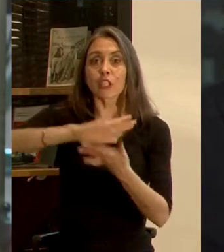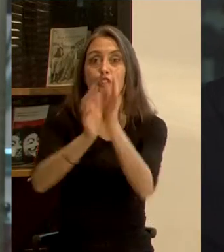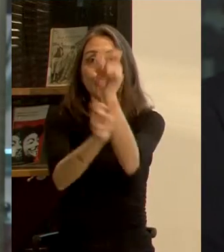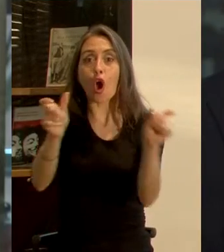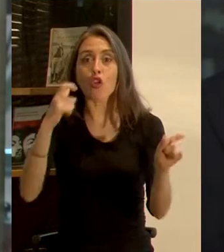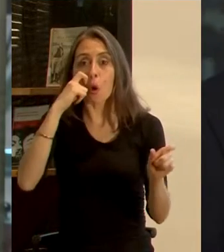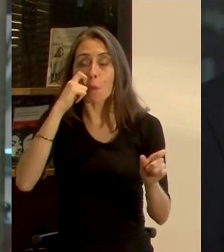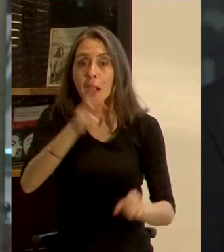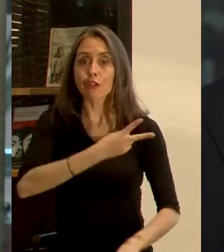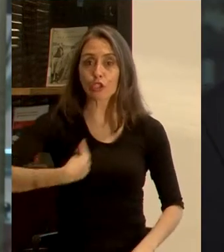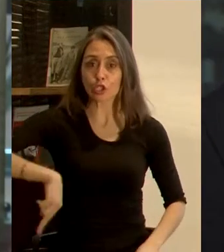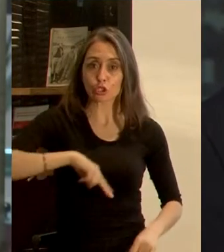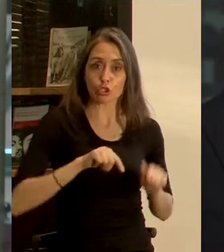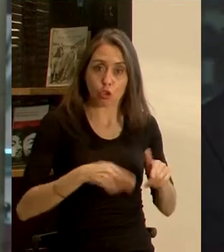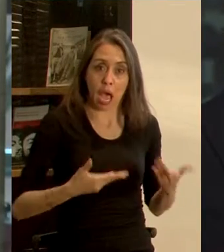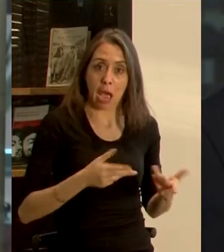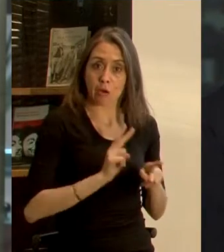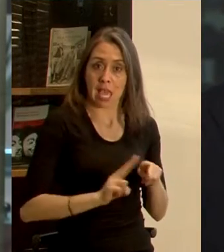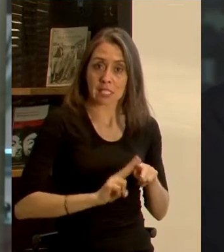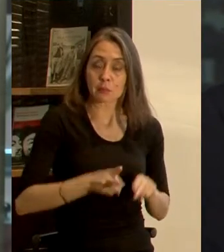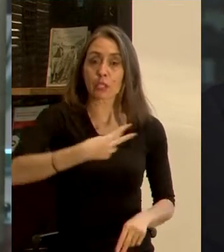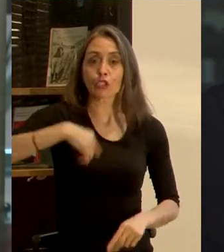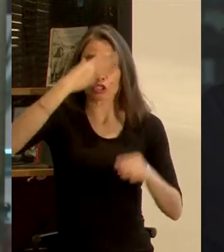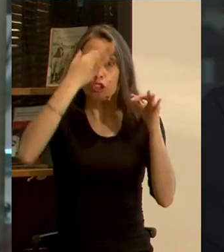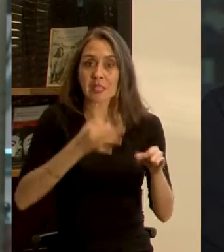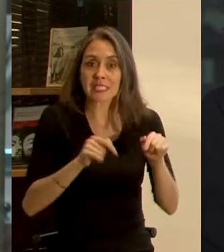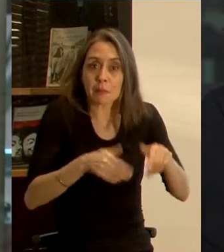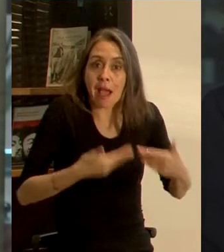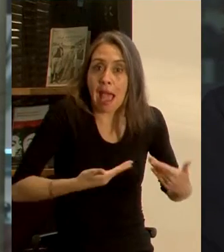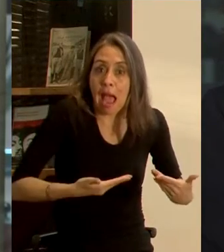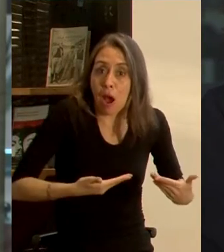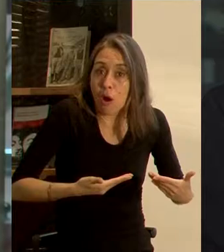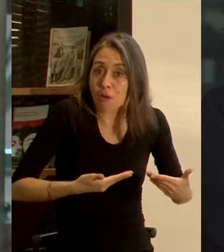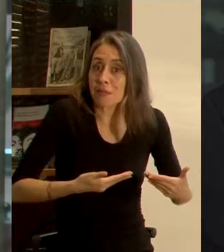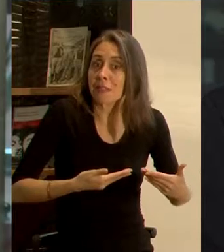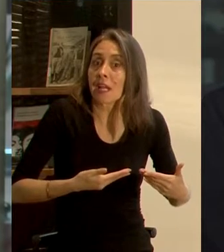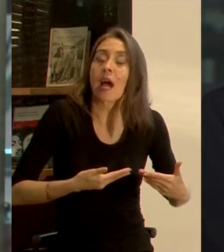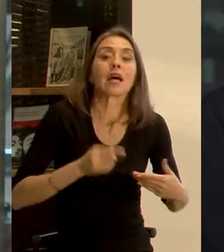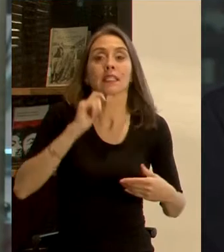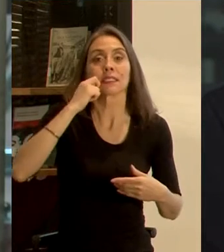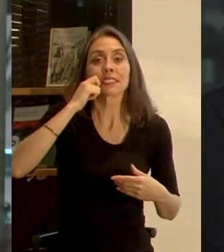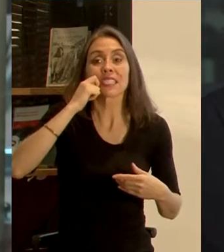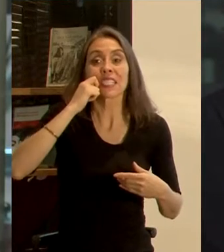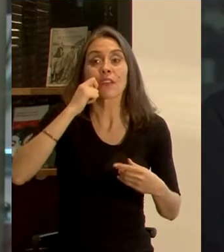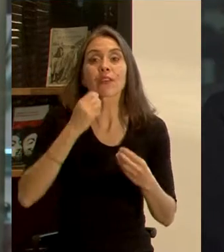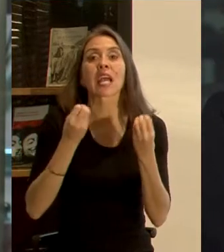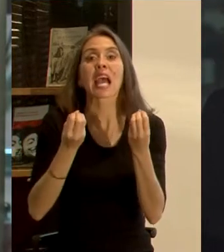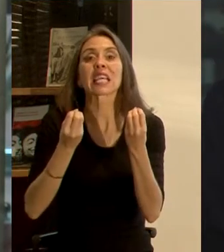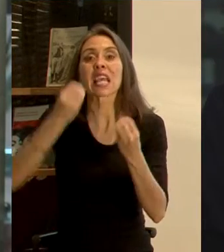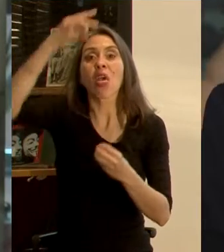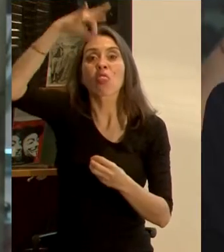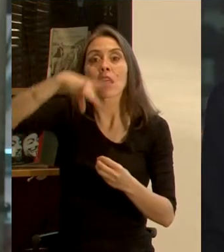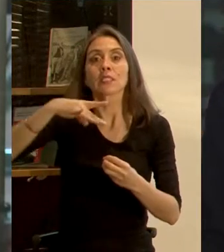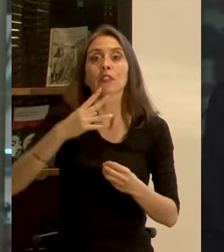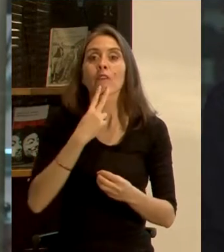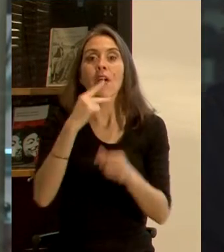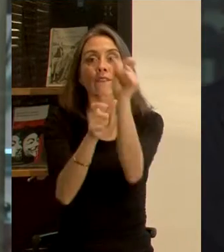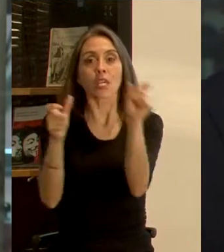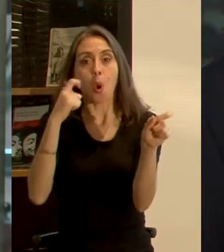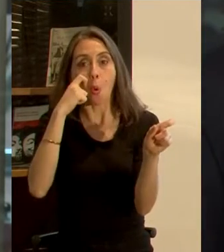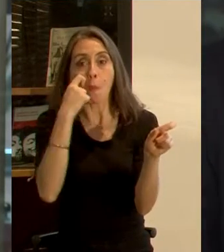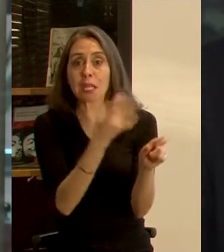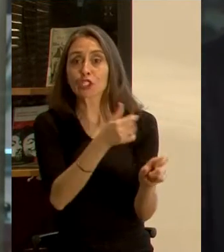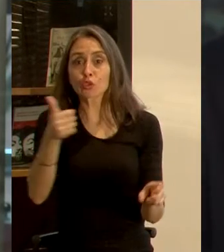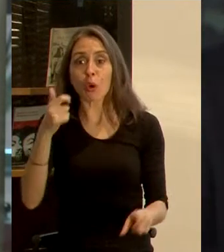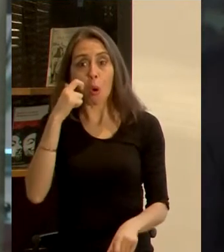nosotros hagamos, de lo que nosotros decidamos, en el fondo se está jugando el destino de la humanidad, no solamente la especie